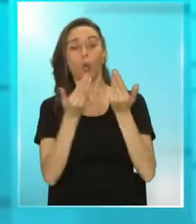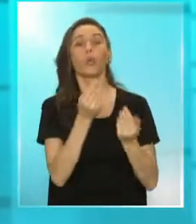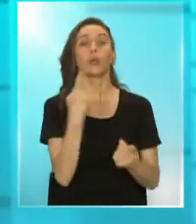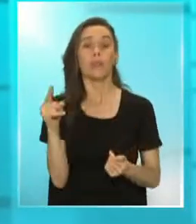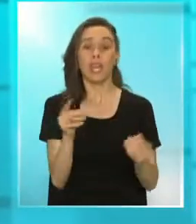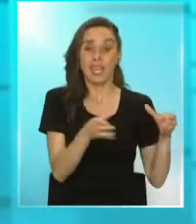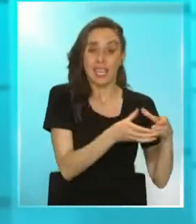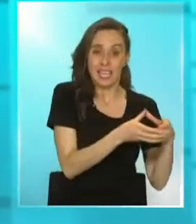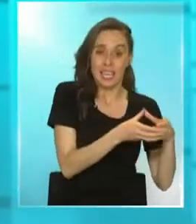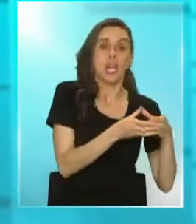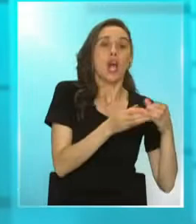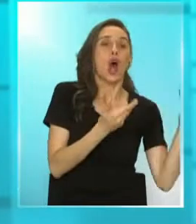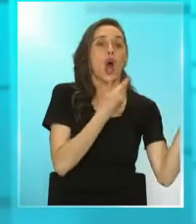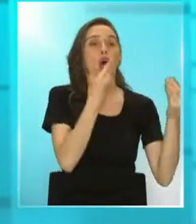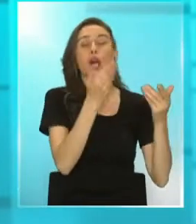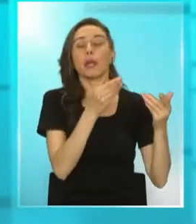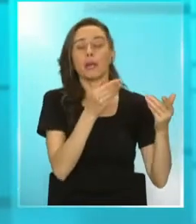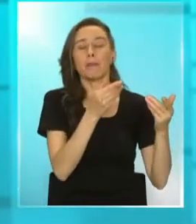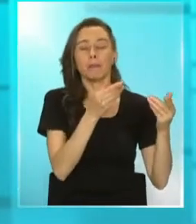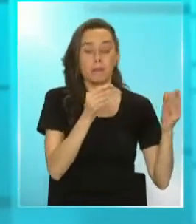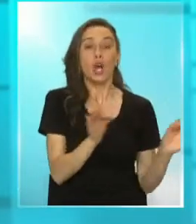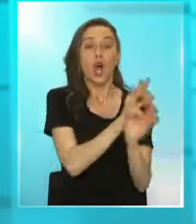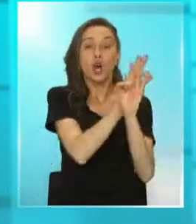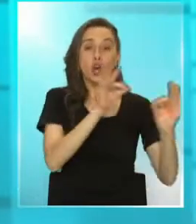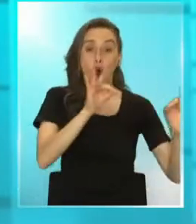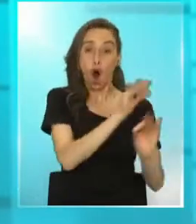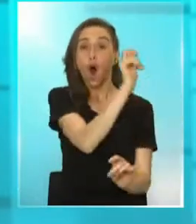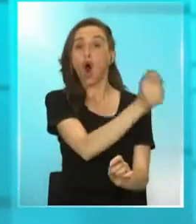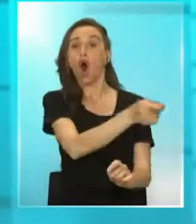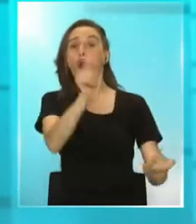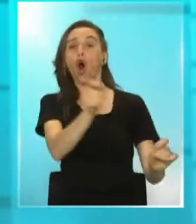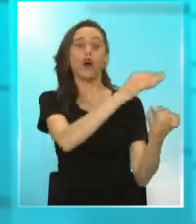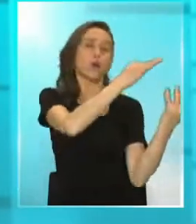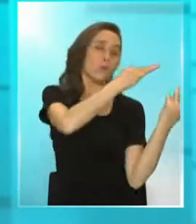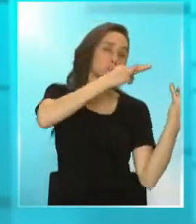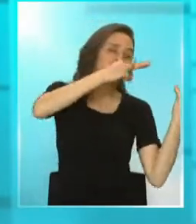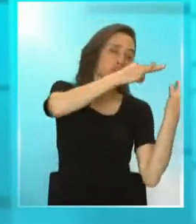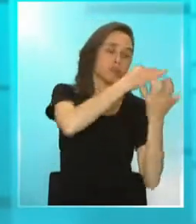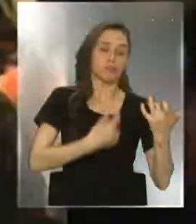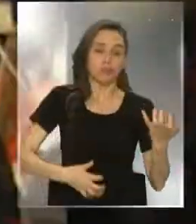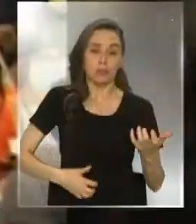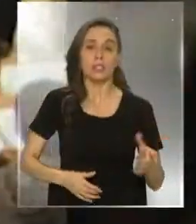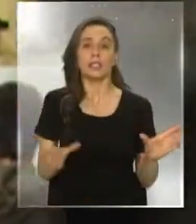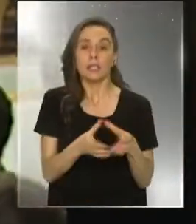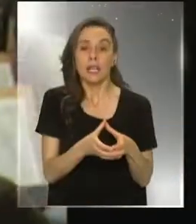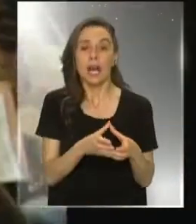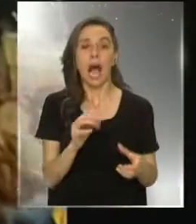momento dirigía a Villarruel, Hugo, se armó este concepto de orquesta nacional.